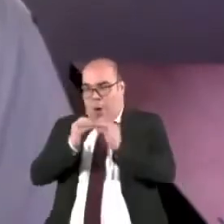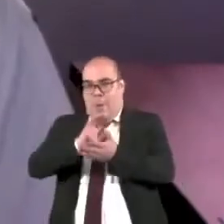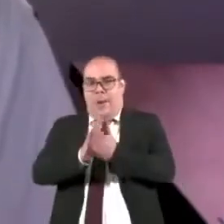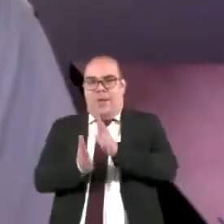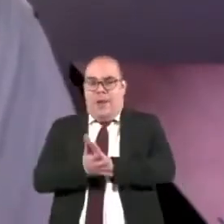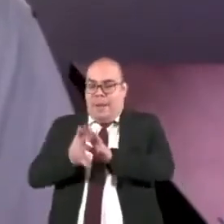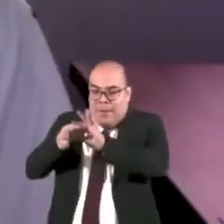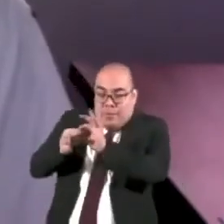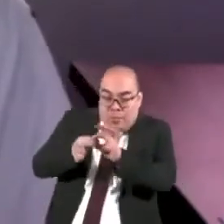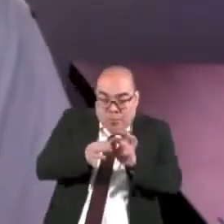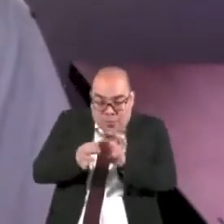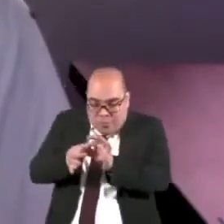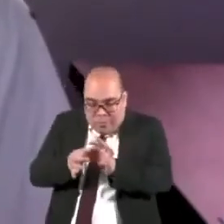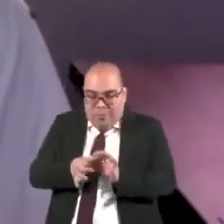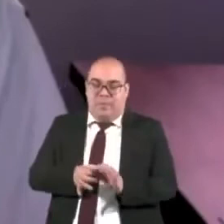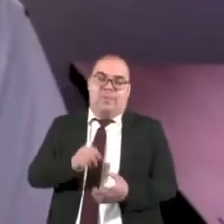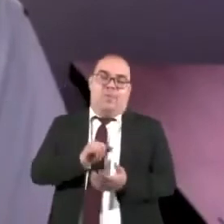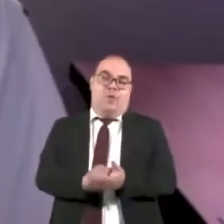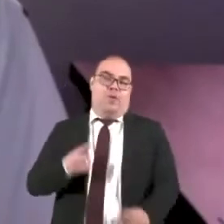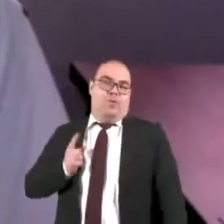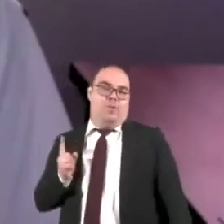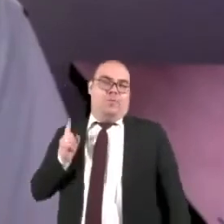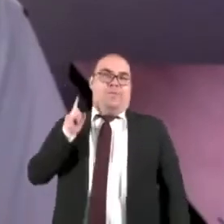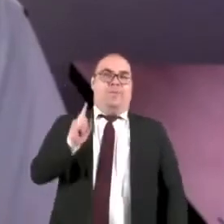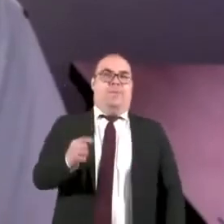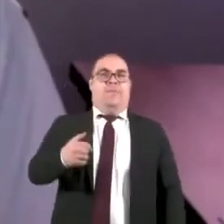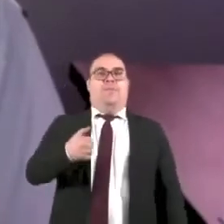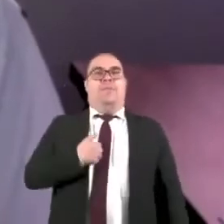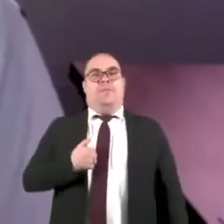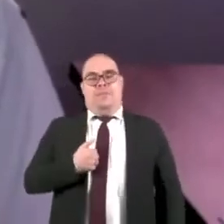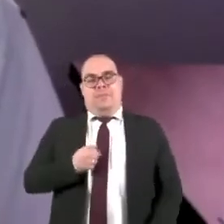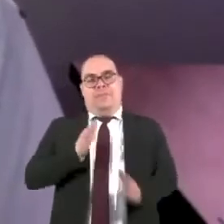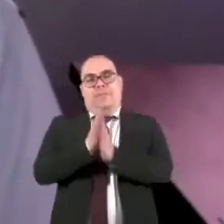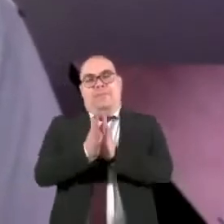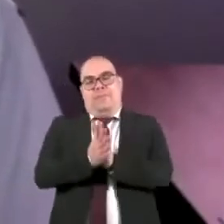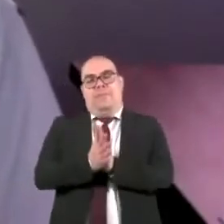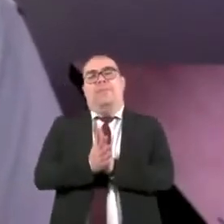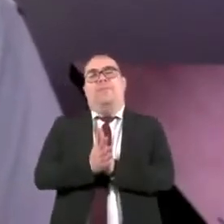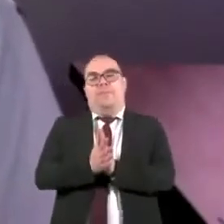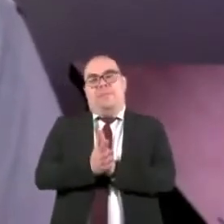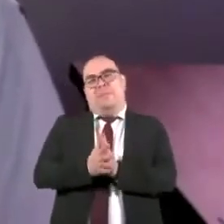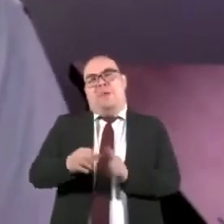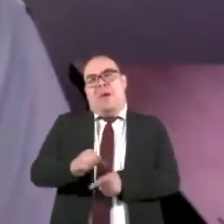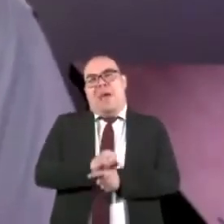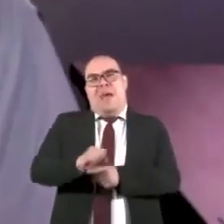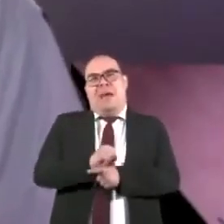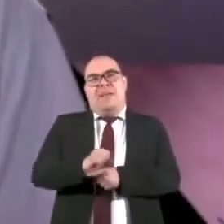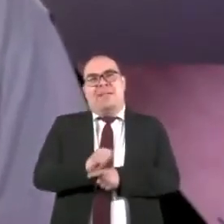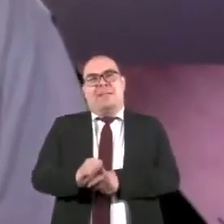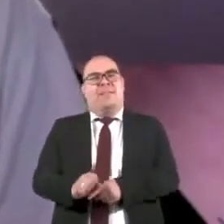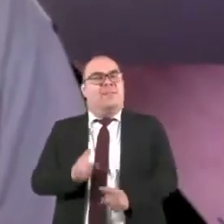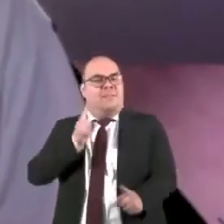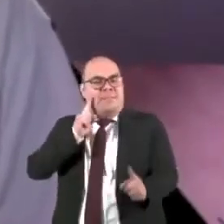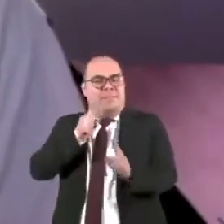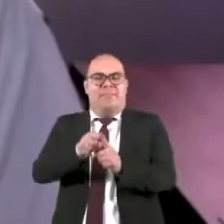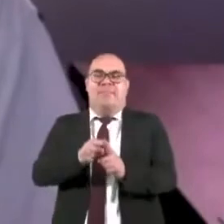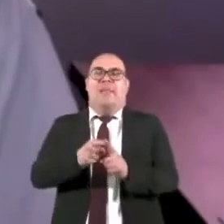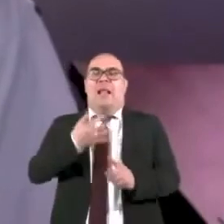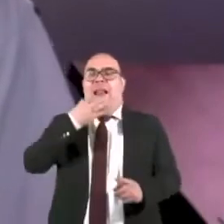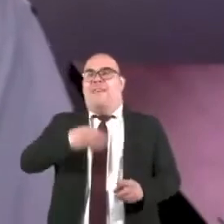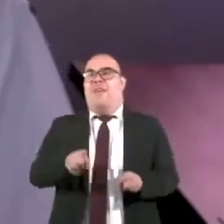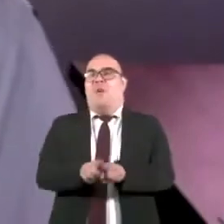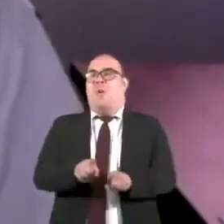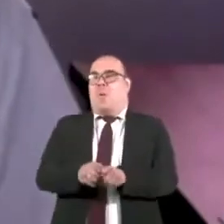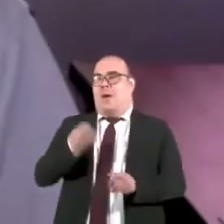pues estamos aquí presentes en un ejercicio que le